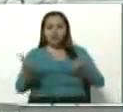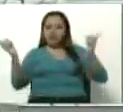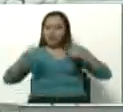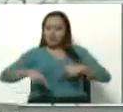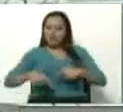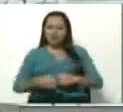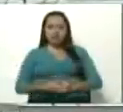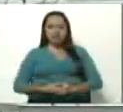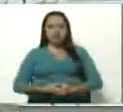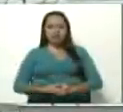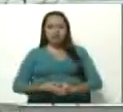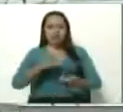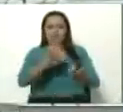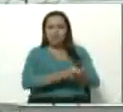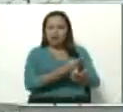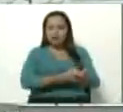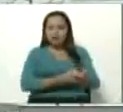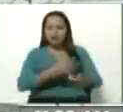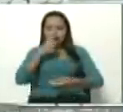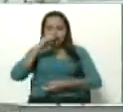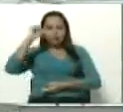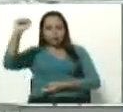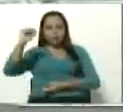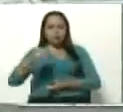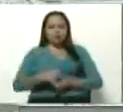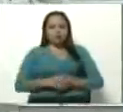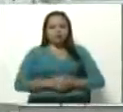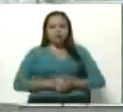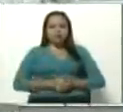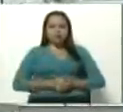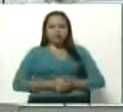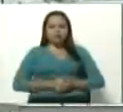supuesto, de nuestro hermano Nicolás Maduro.